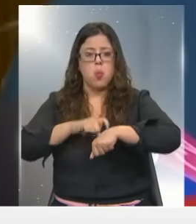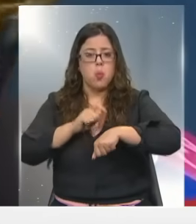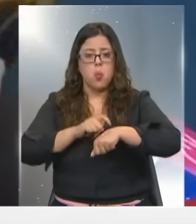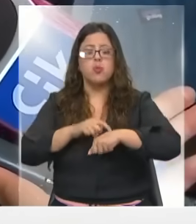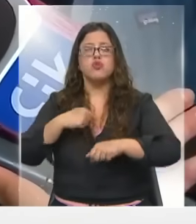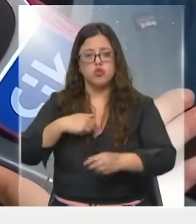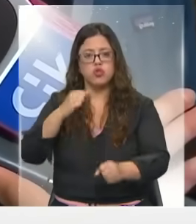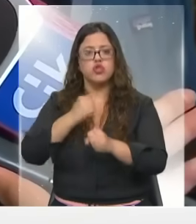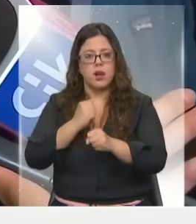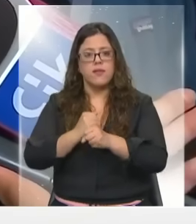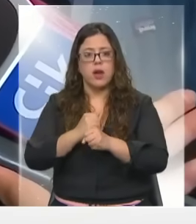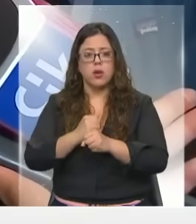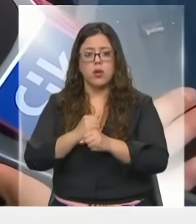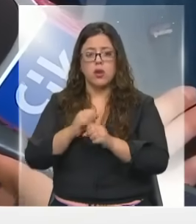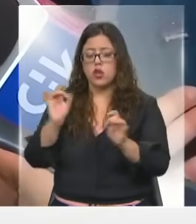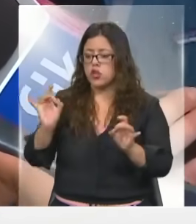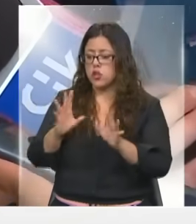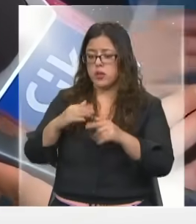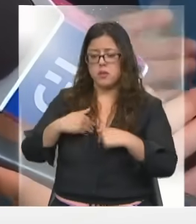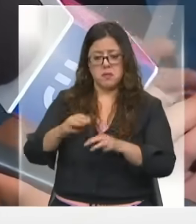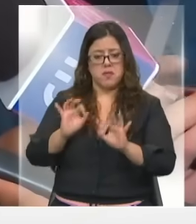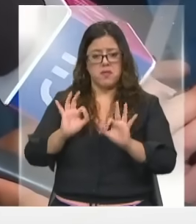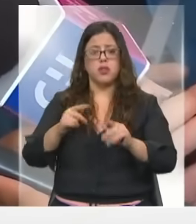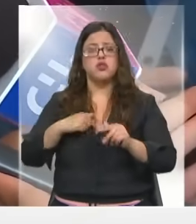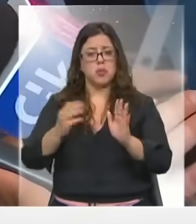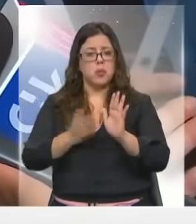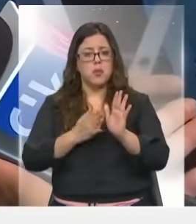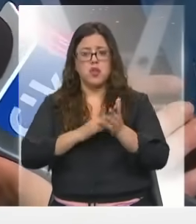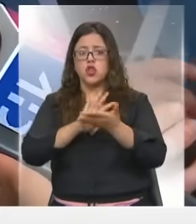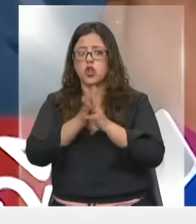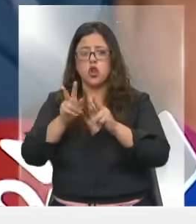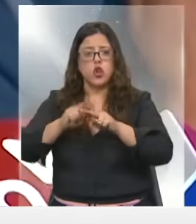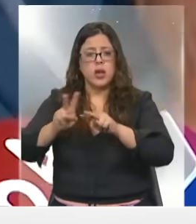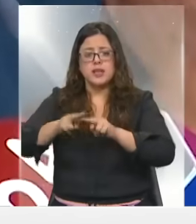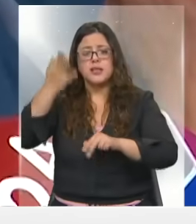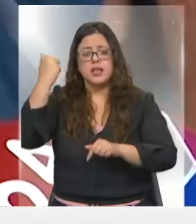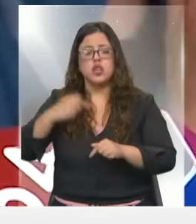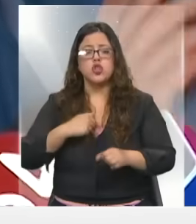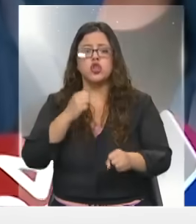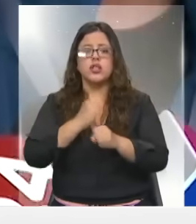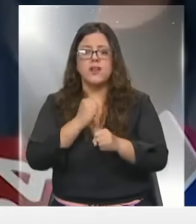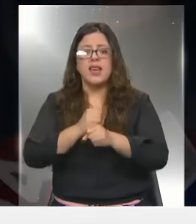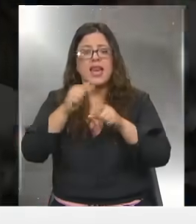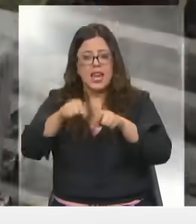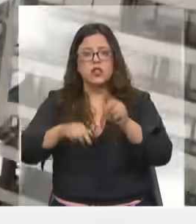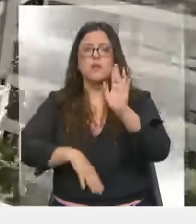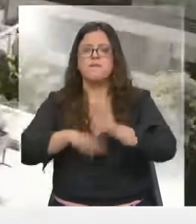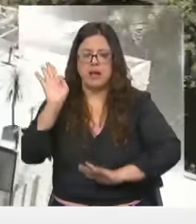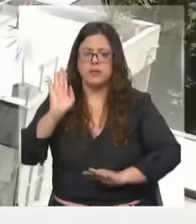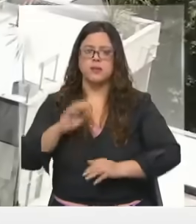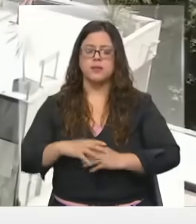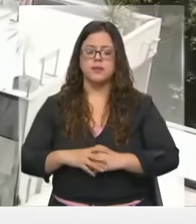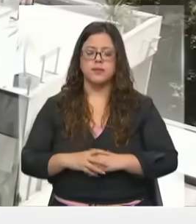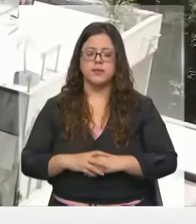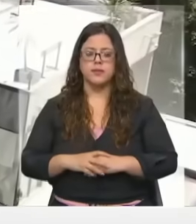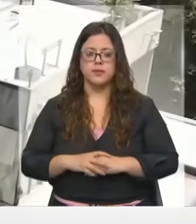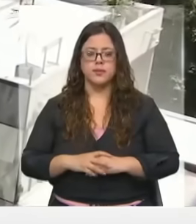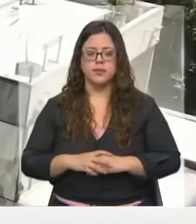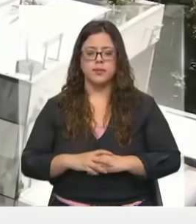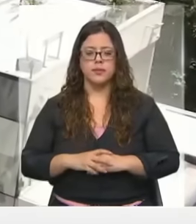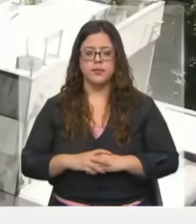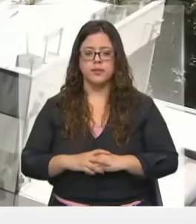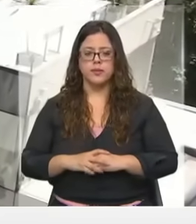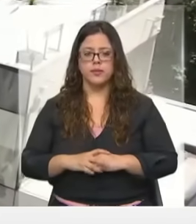yo trabajé. Mi trabajo fue un trabajo excepcional. Tengo cómo acreditar todo lo que hice. Yo trabajé eso y mucho más.